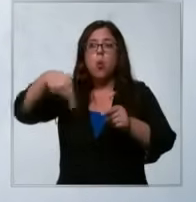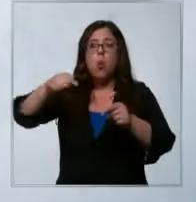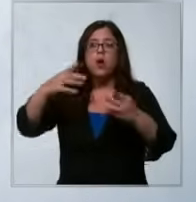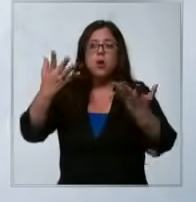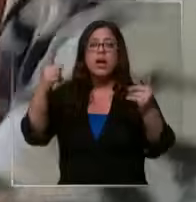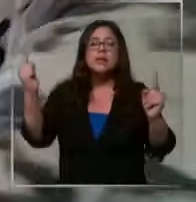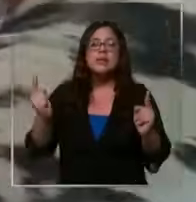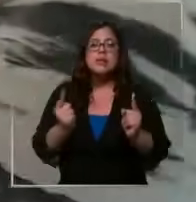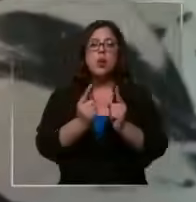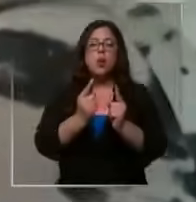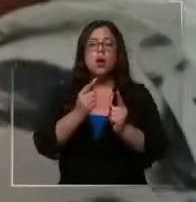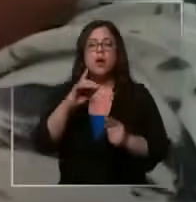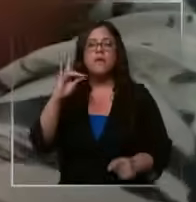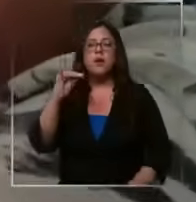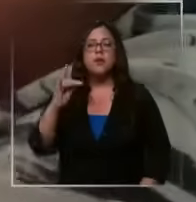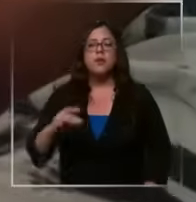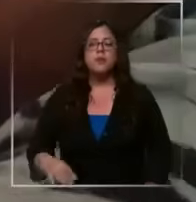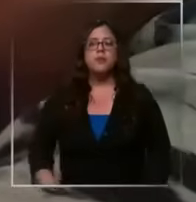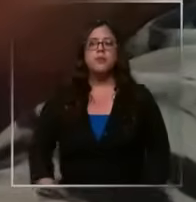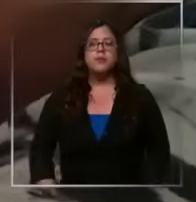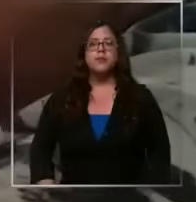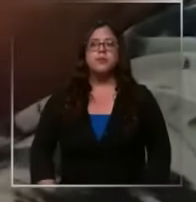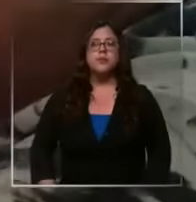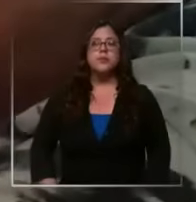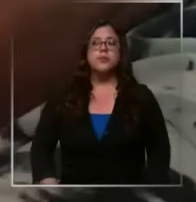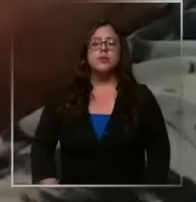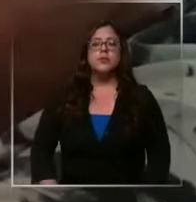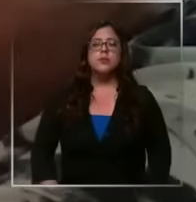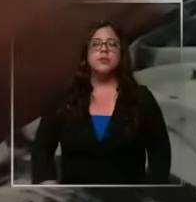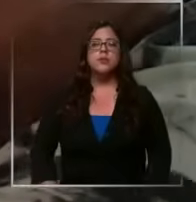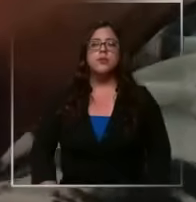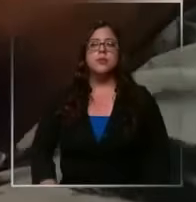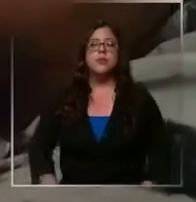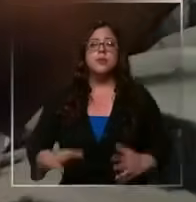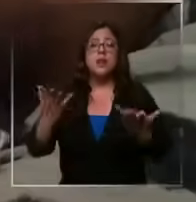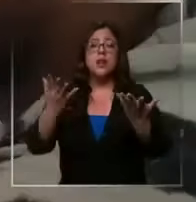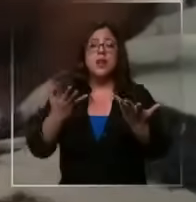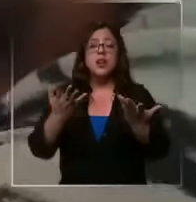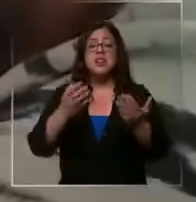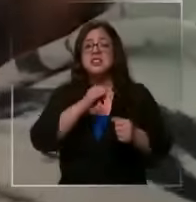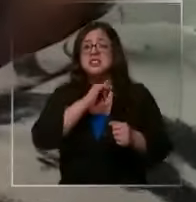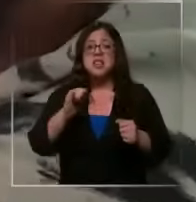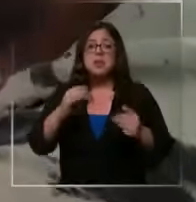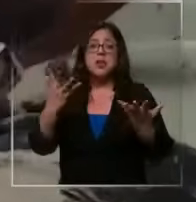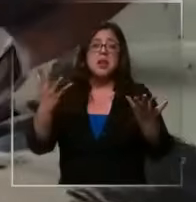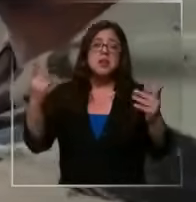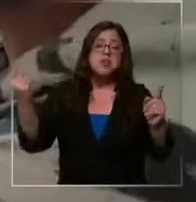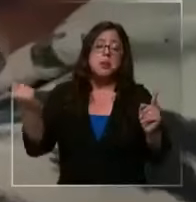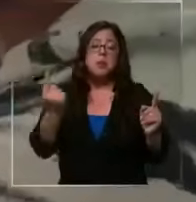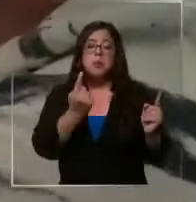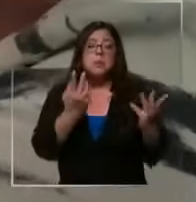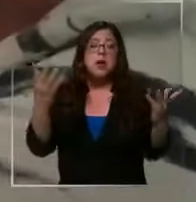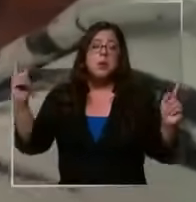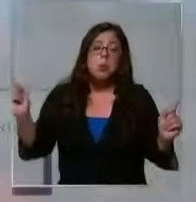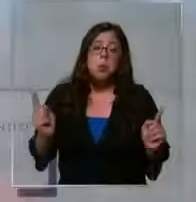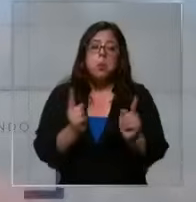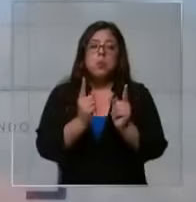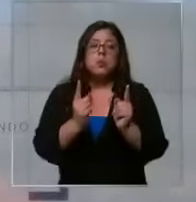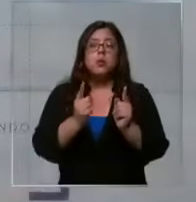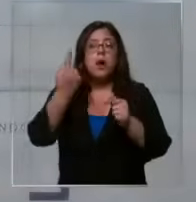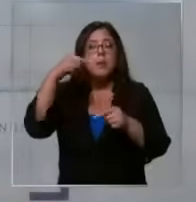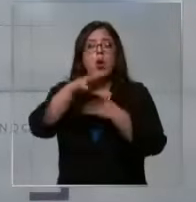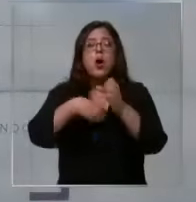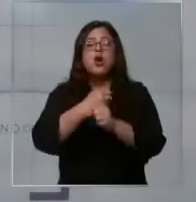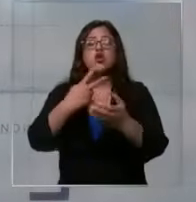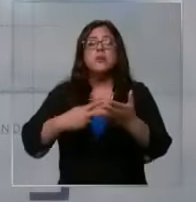Bolivia. Los encuentros entre Italia y Bolivia eran parte de la rutina para mantener el lazo, pero el 2018 termina la